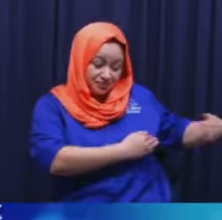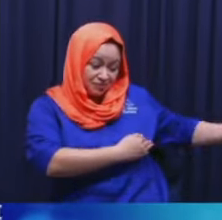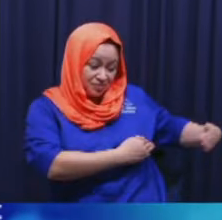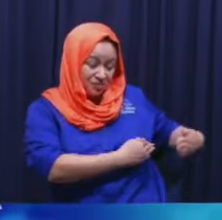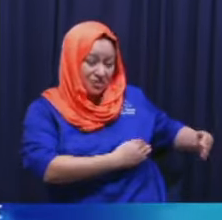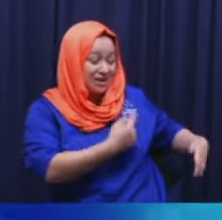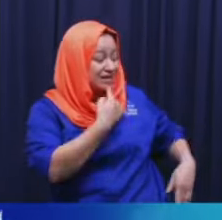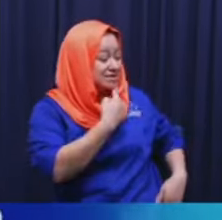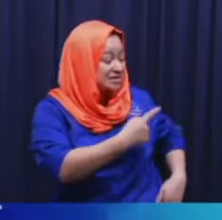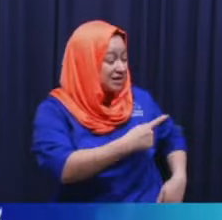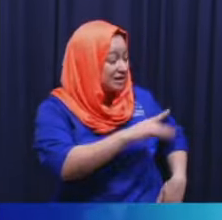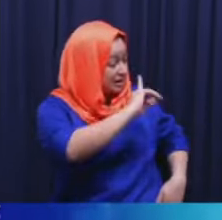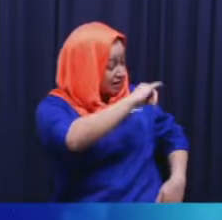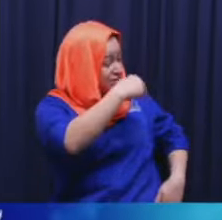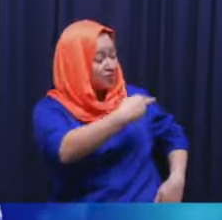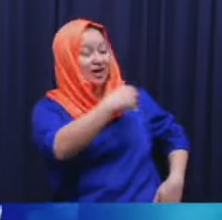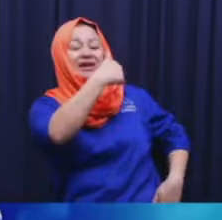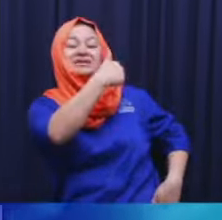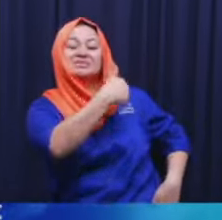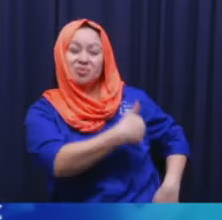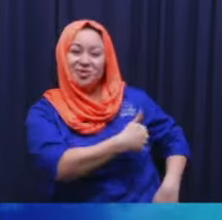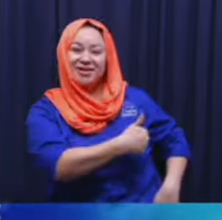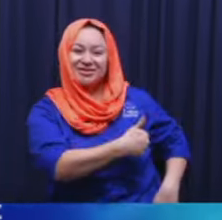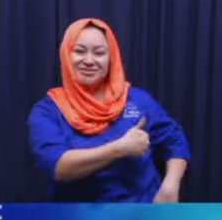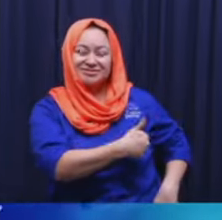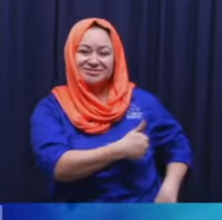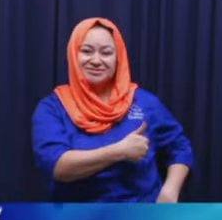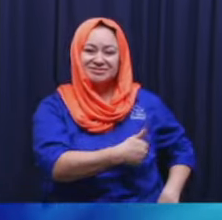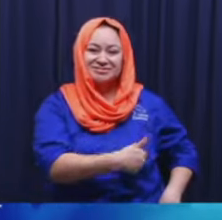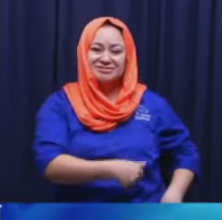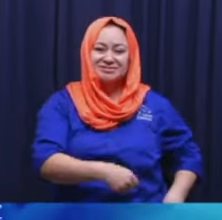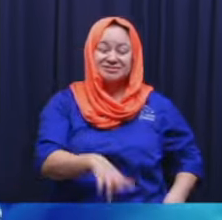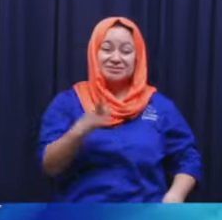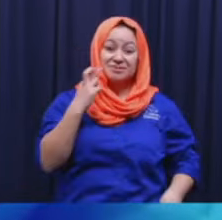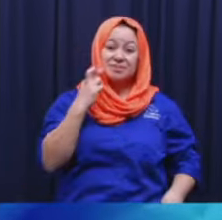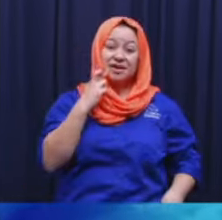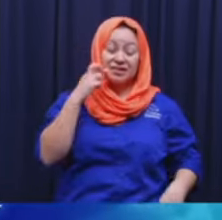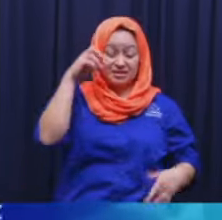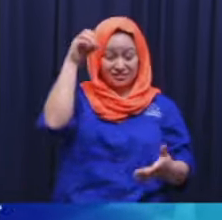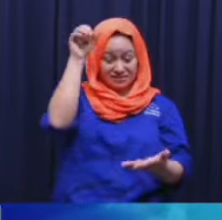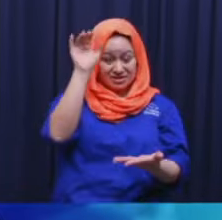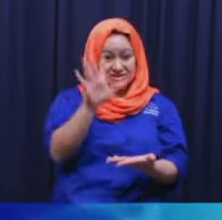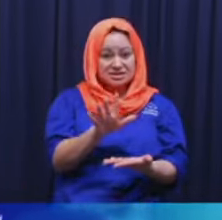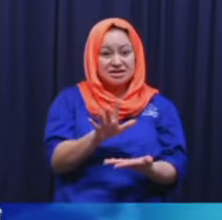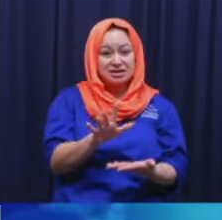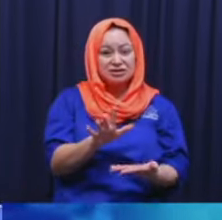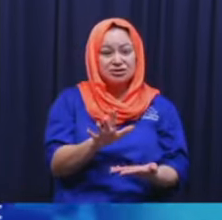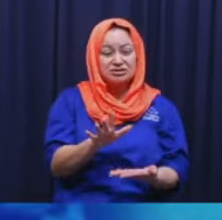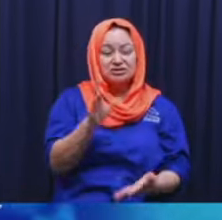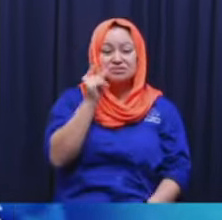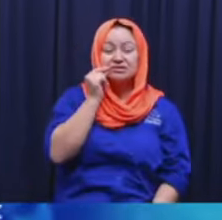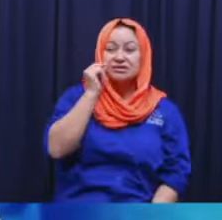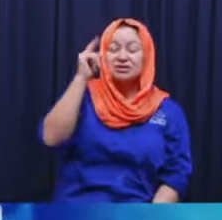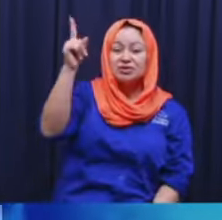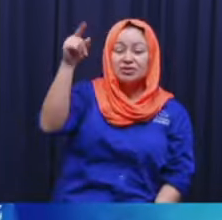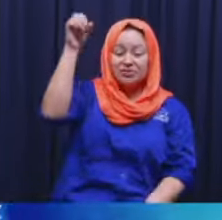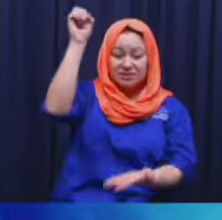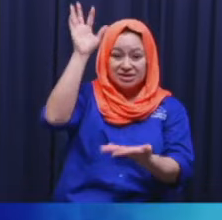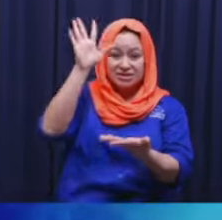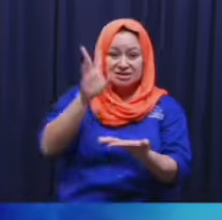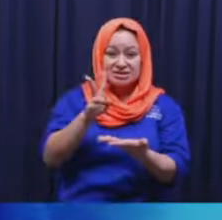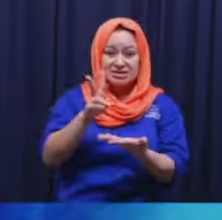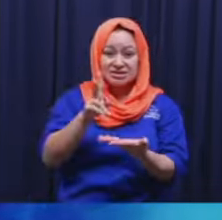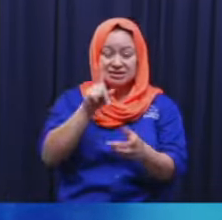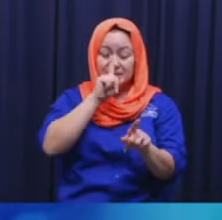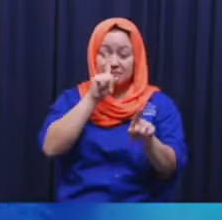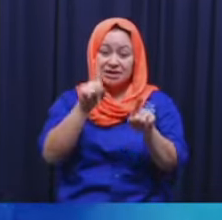bueno. Siguen pasando. Padre, bendícelos. Y Señor, bendice a tus hijos,